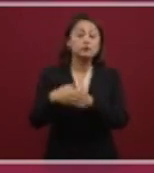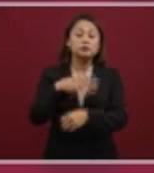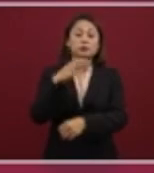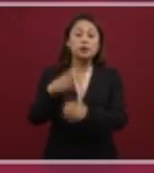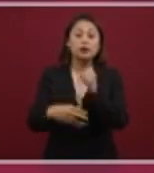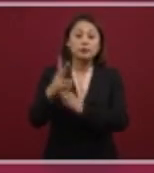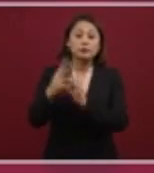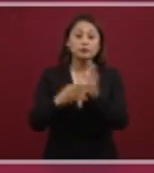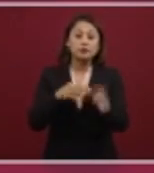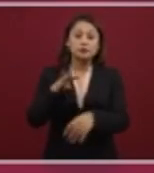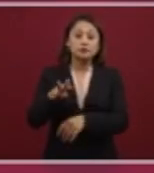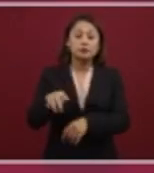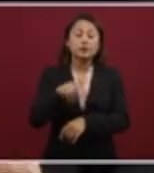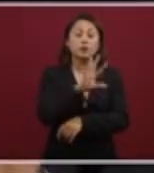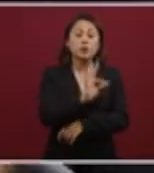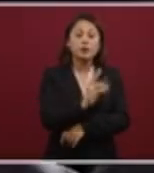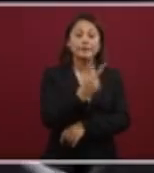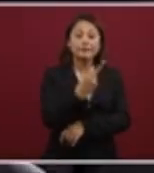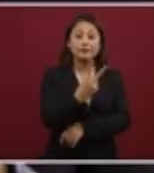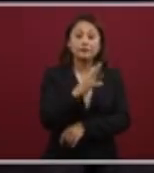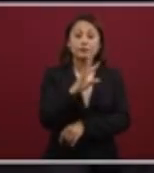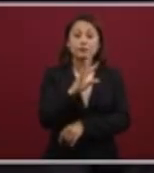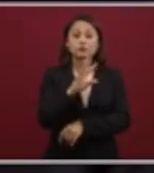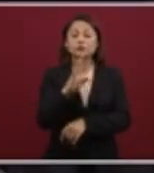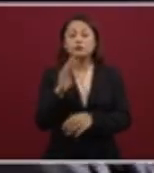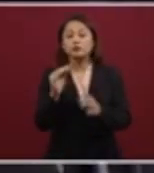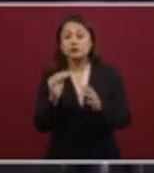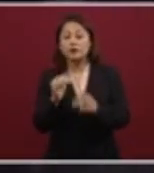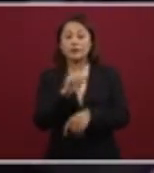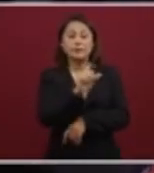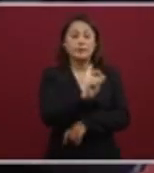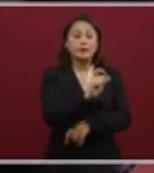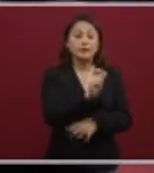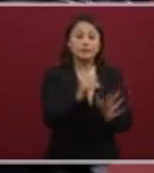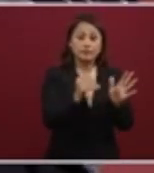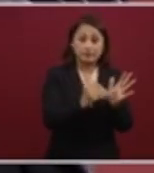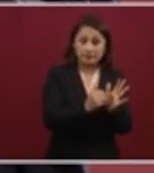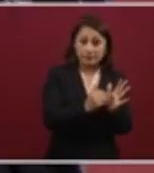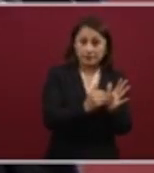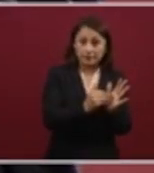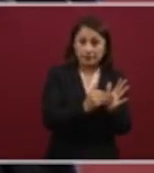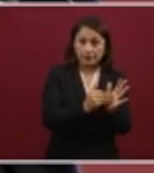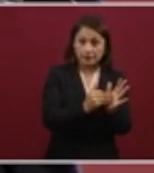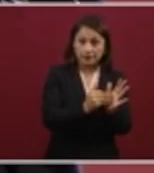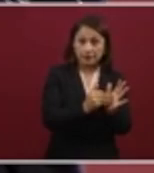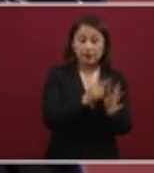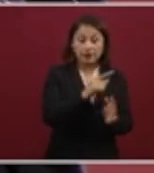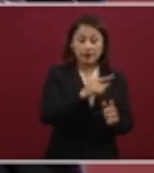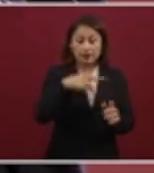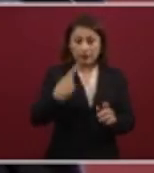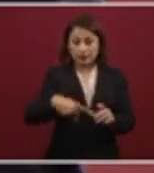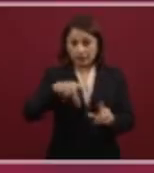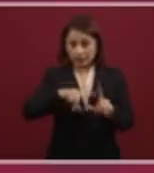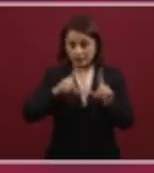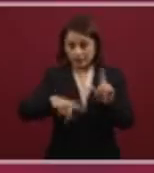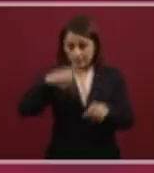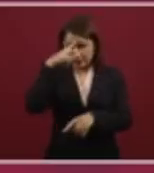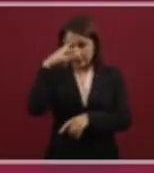diarios, 20,000 una, 20,000 la otra, 20,000 una nacional que es